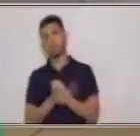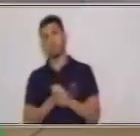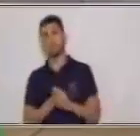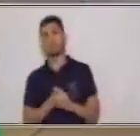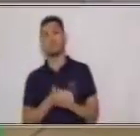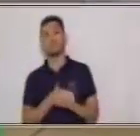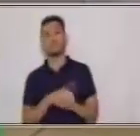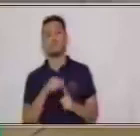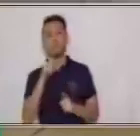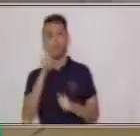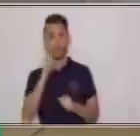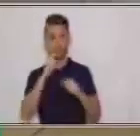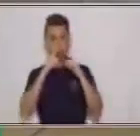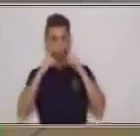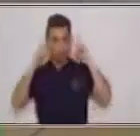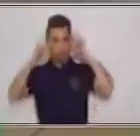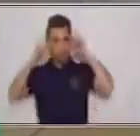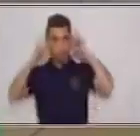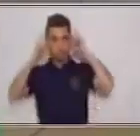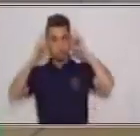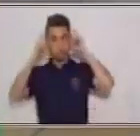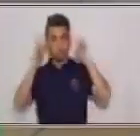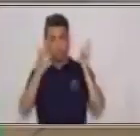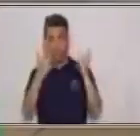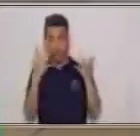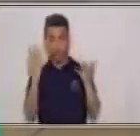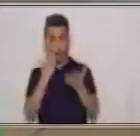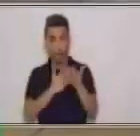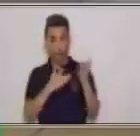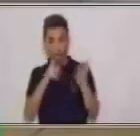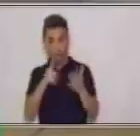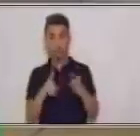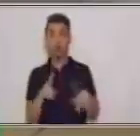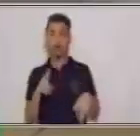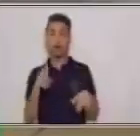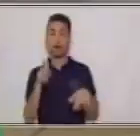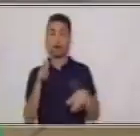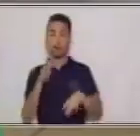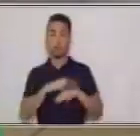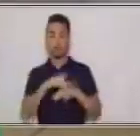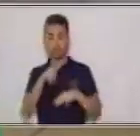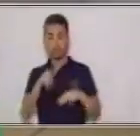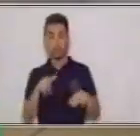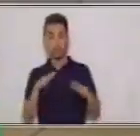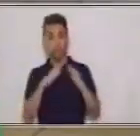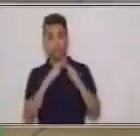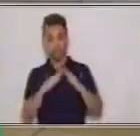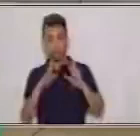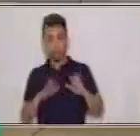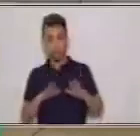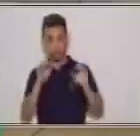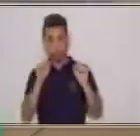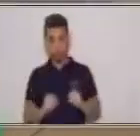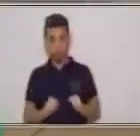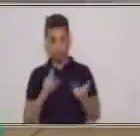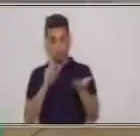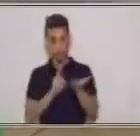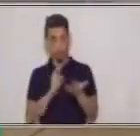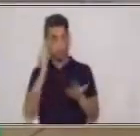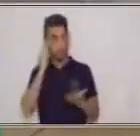uses tu mascarilla y si estás en casa y tienes gel antibacterial, lo utilices